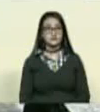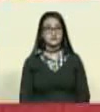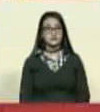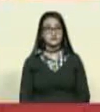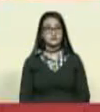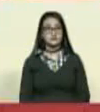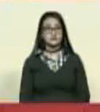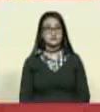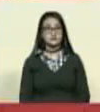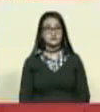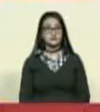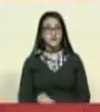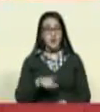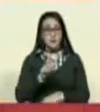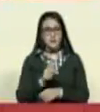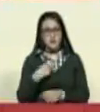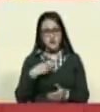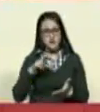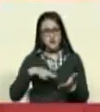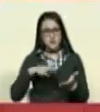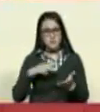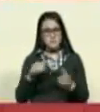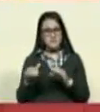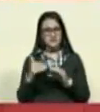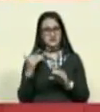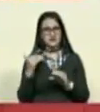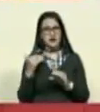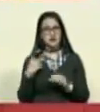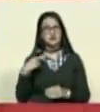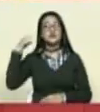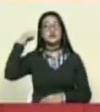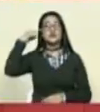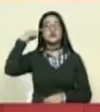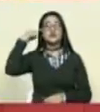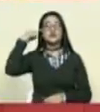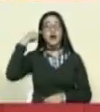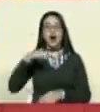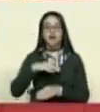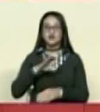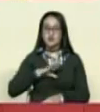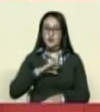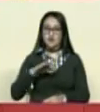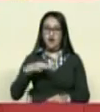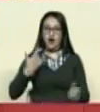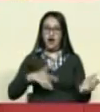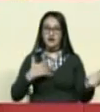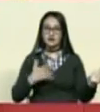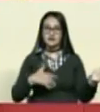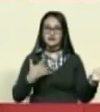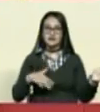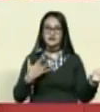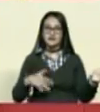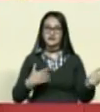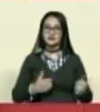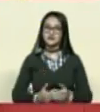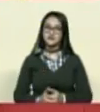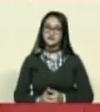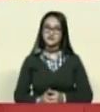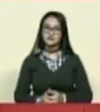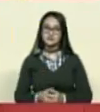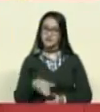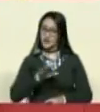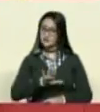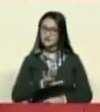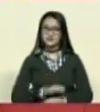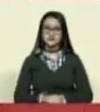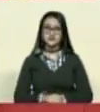Por eso lo primero, cuando leí el mensaje de este compañero, que me vino a la mente automática la canción de Ali Primera, es como cosas así que pasan,